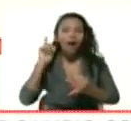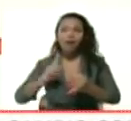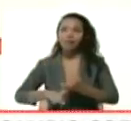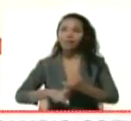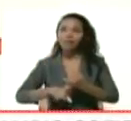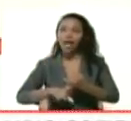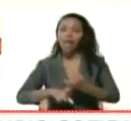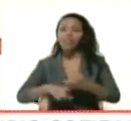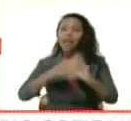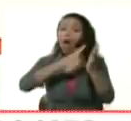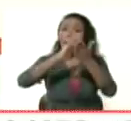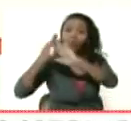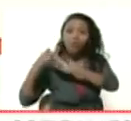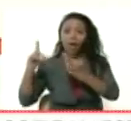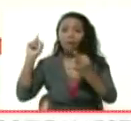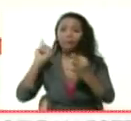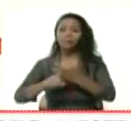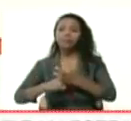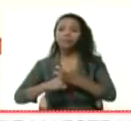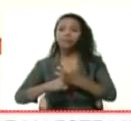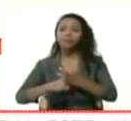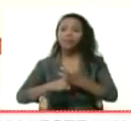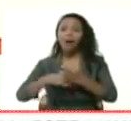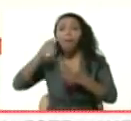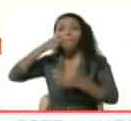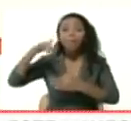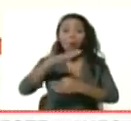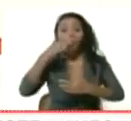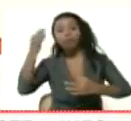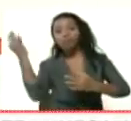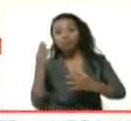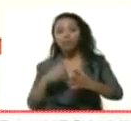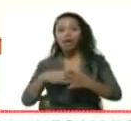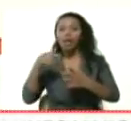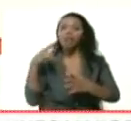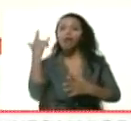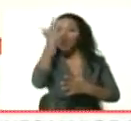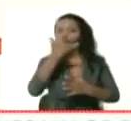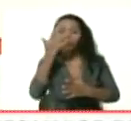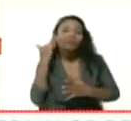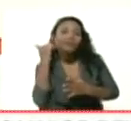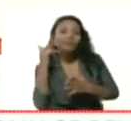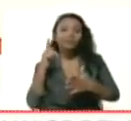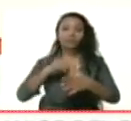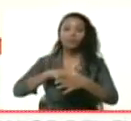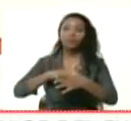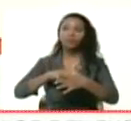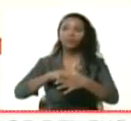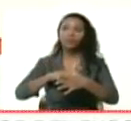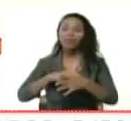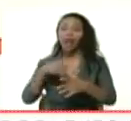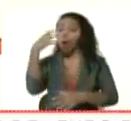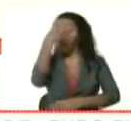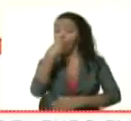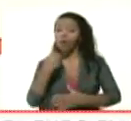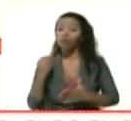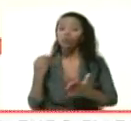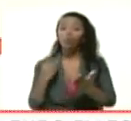de las comunas, de los pueblos originarios, de los afrodescendientes, de la